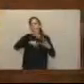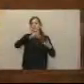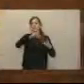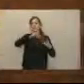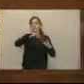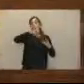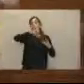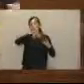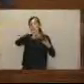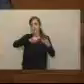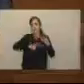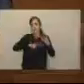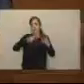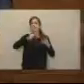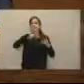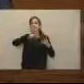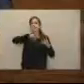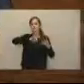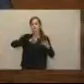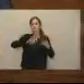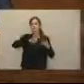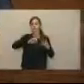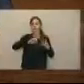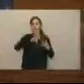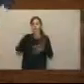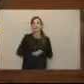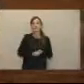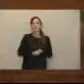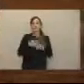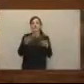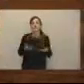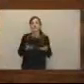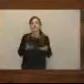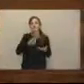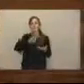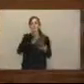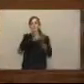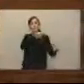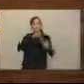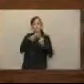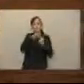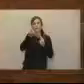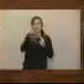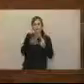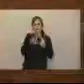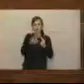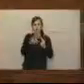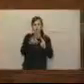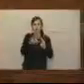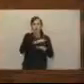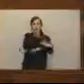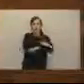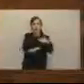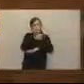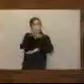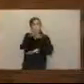Hoy aquí lo que estamos debatiendo no es otra cuestión que la credibilidad de los distintos gobiernos socialistas que nos han